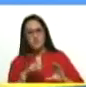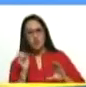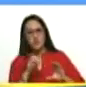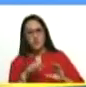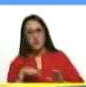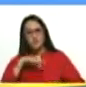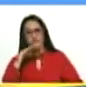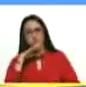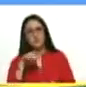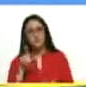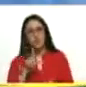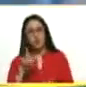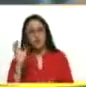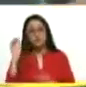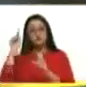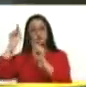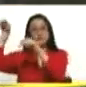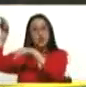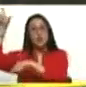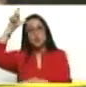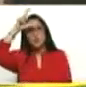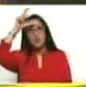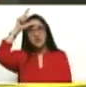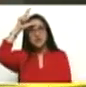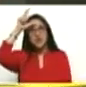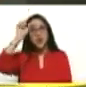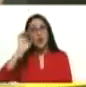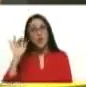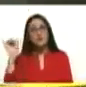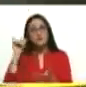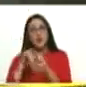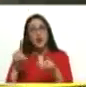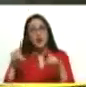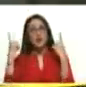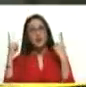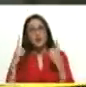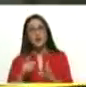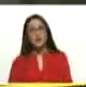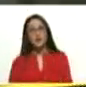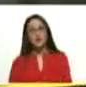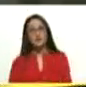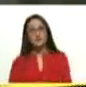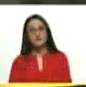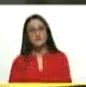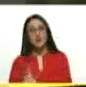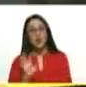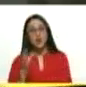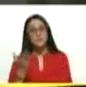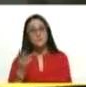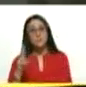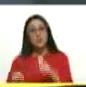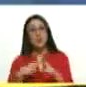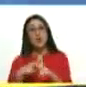en los puertos de Estambul, o en los puertos de La Guaira, o Puerto Cabello.